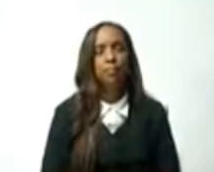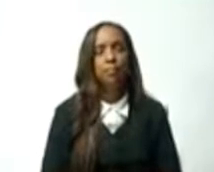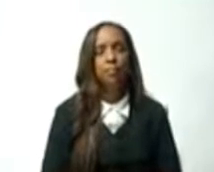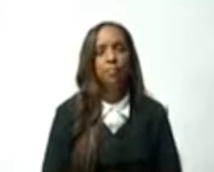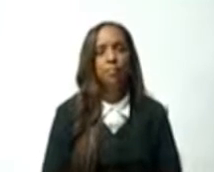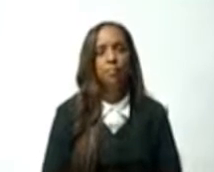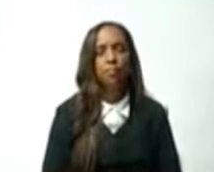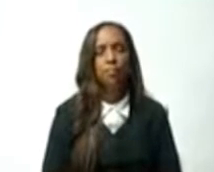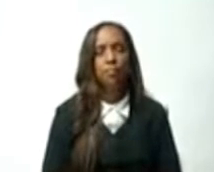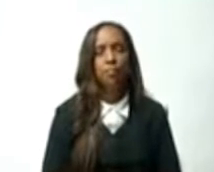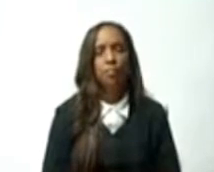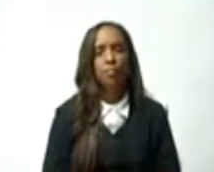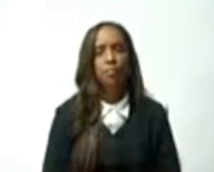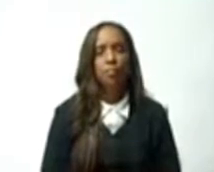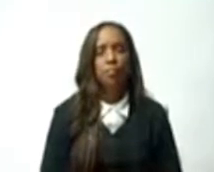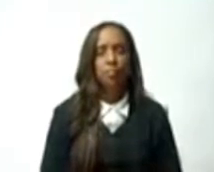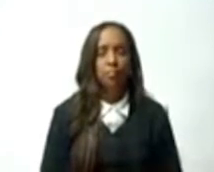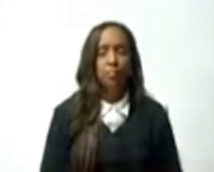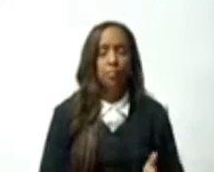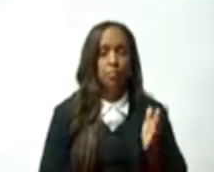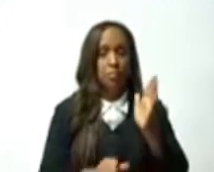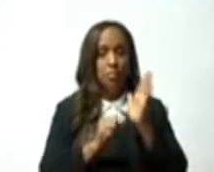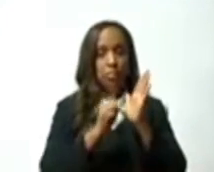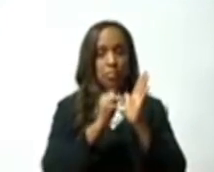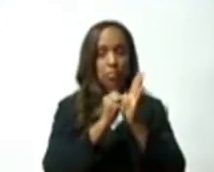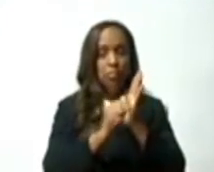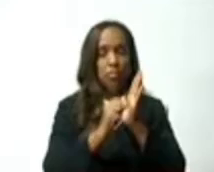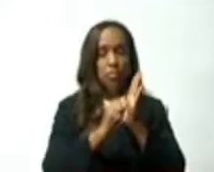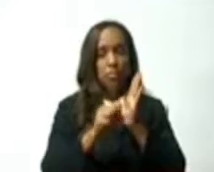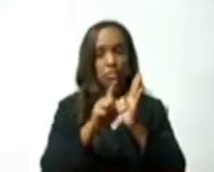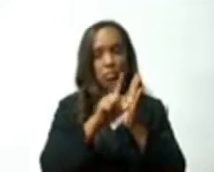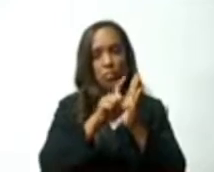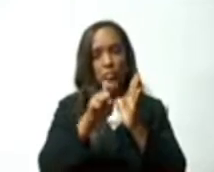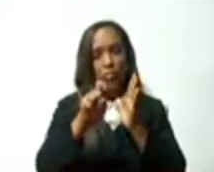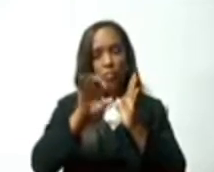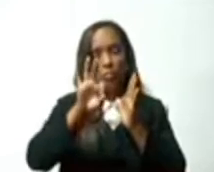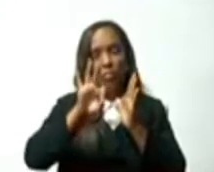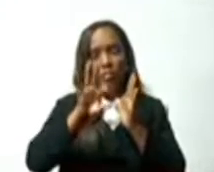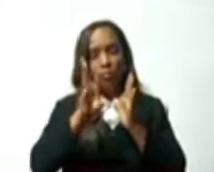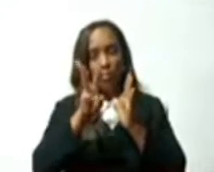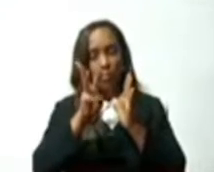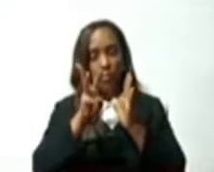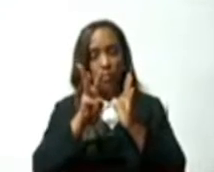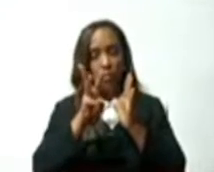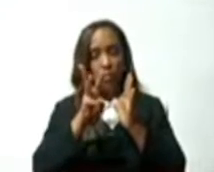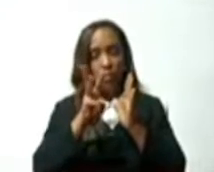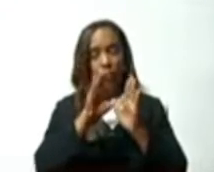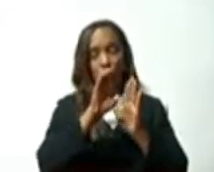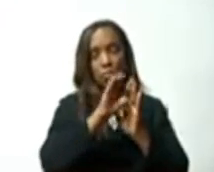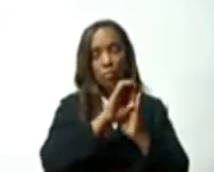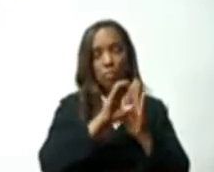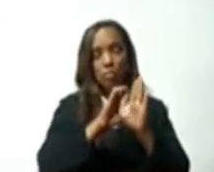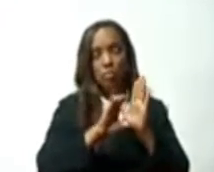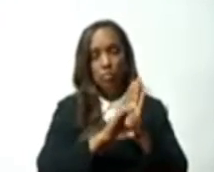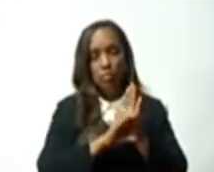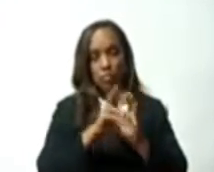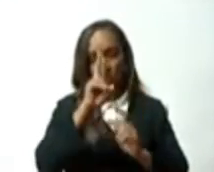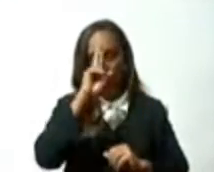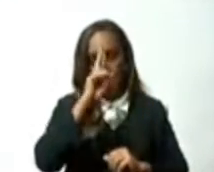párrafo del artículo 196 de la Constitución de la República establece lo